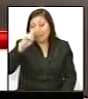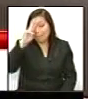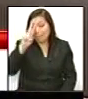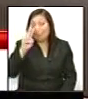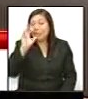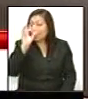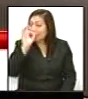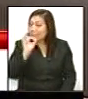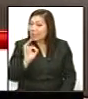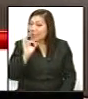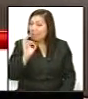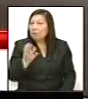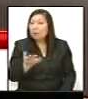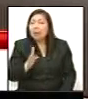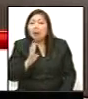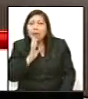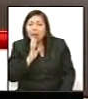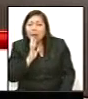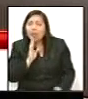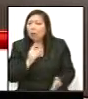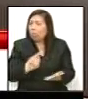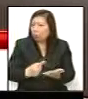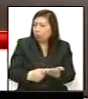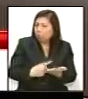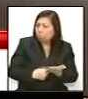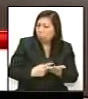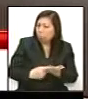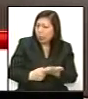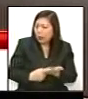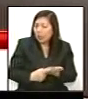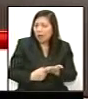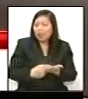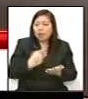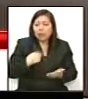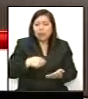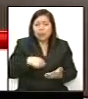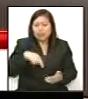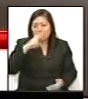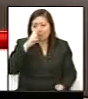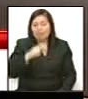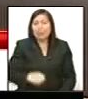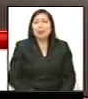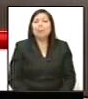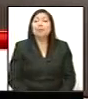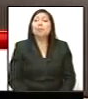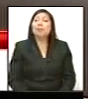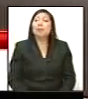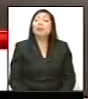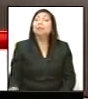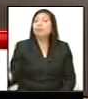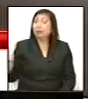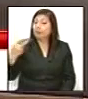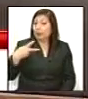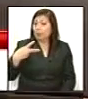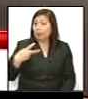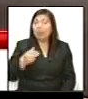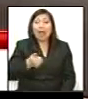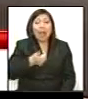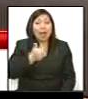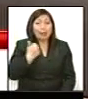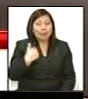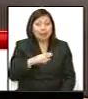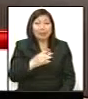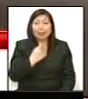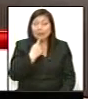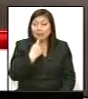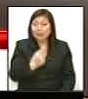dispuestas siempre a encontrar el diálogo defendiendo la soberanía de nuestro país. En segundo término, presidente, ayer ya se lo había